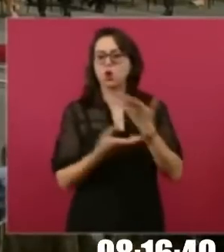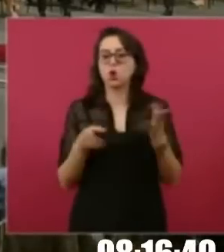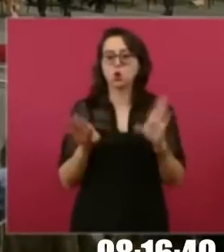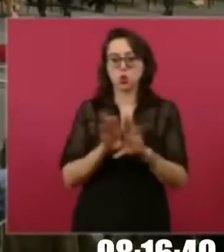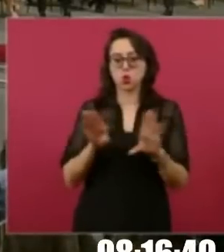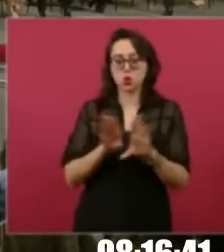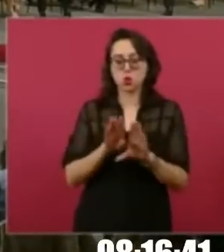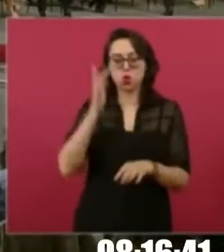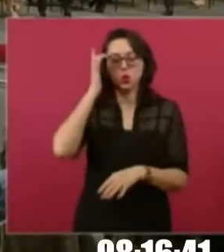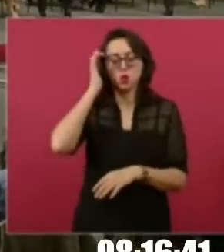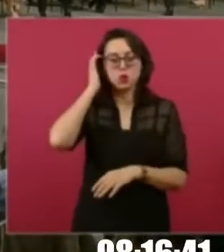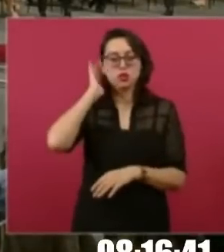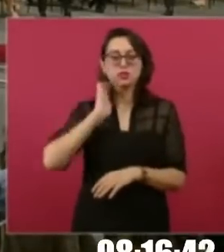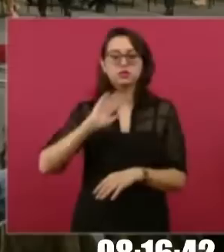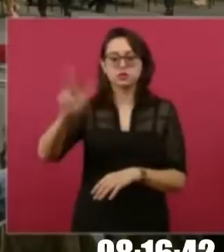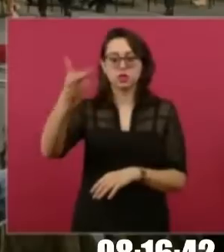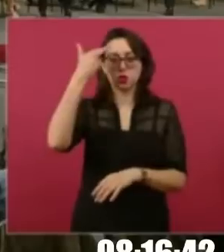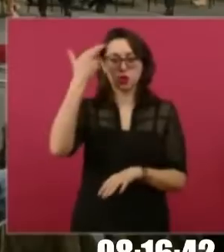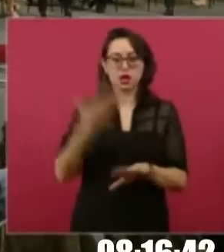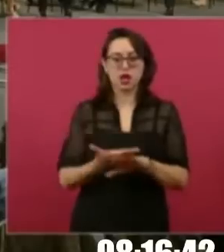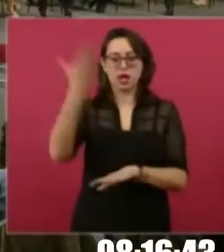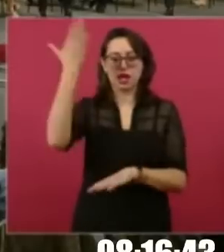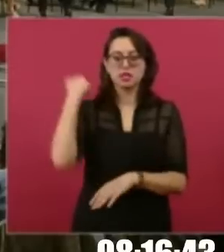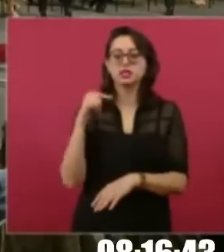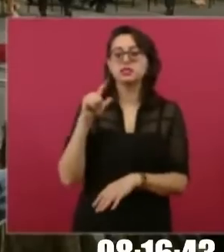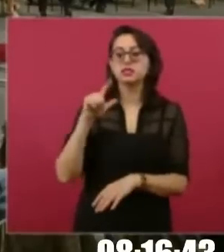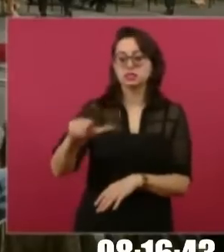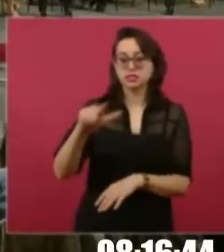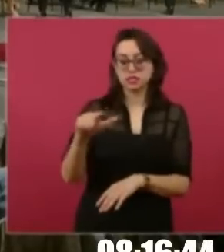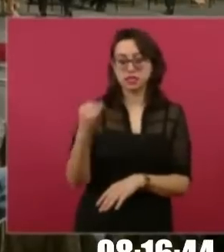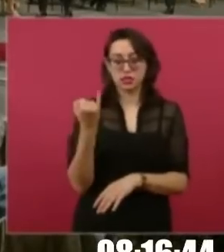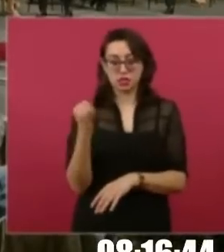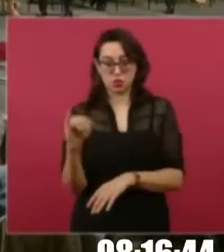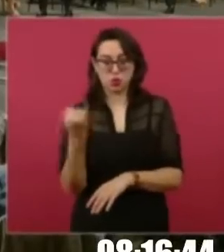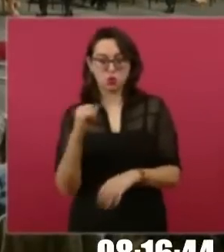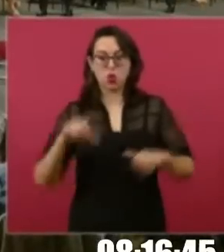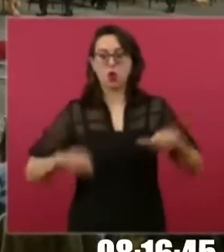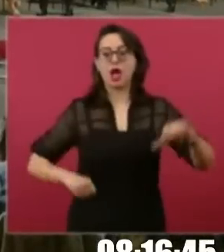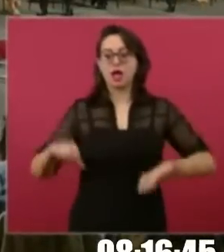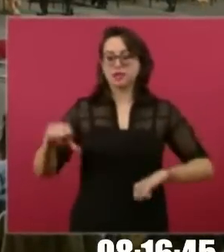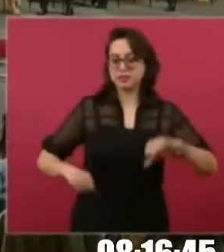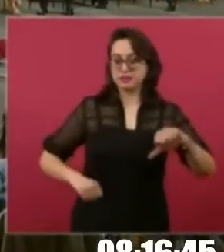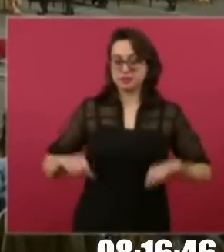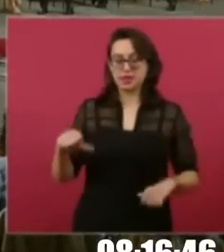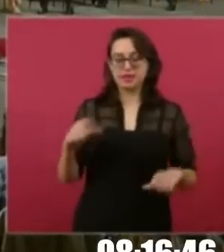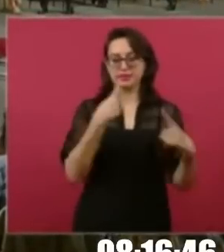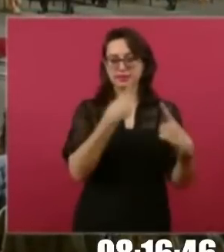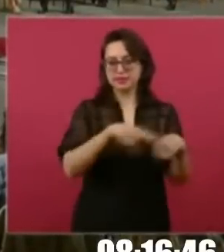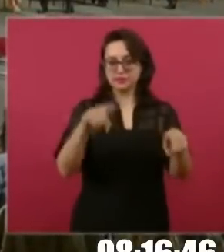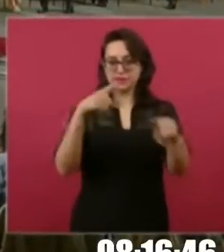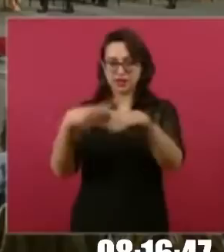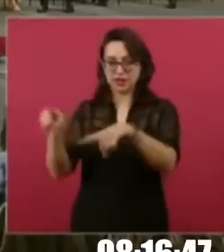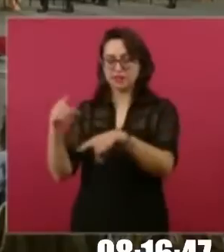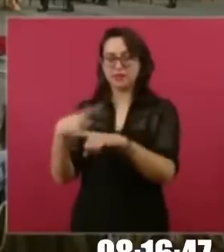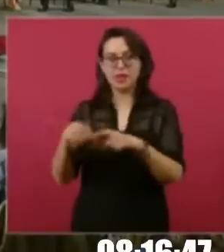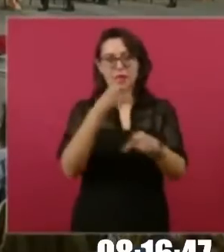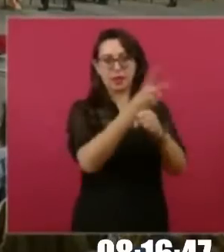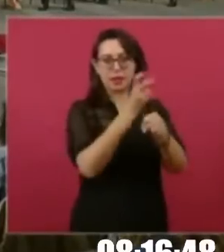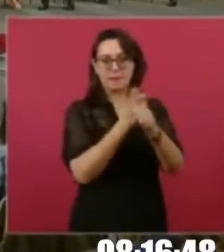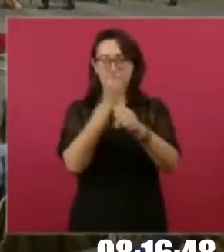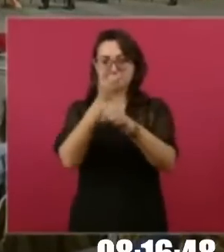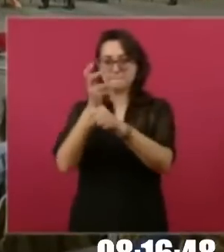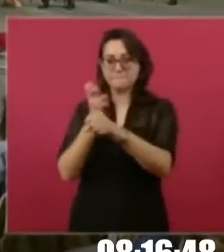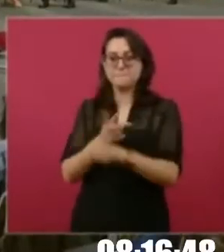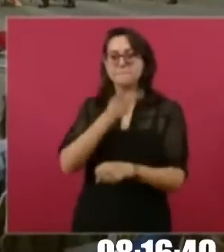día 17 de junio haríamos unas actividades que involucran a la comunidad a los padres de familia a las